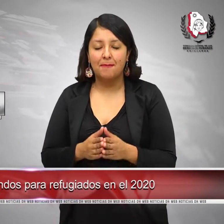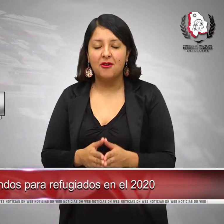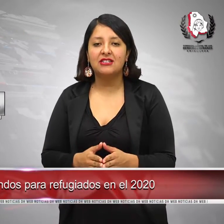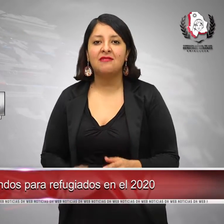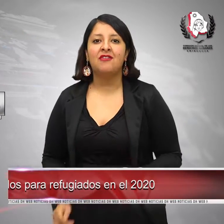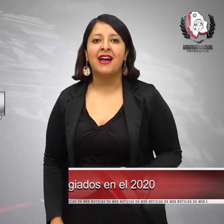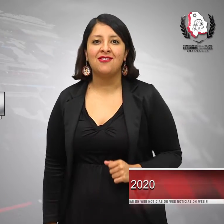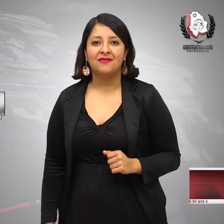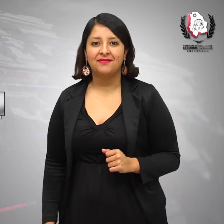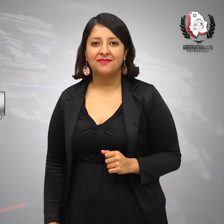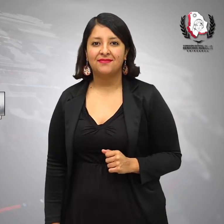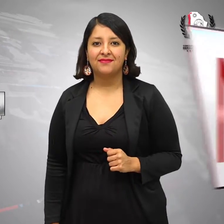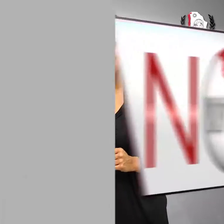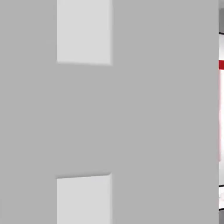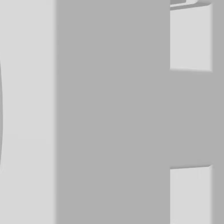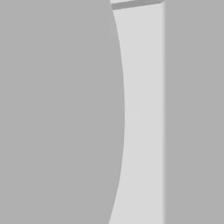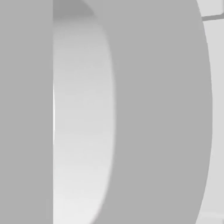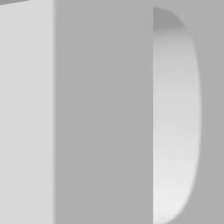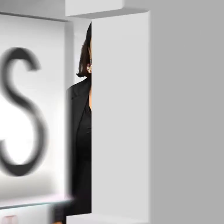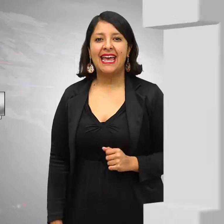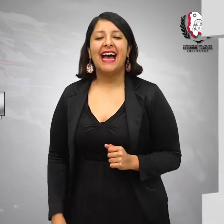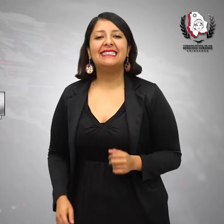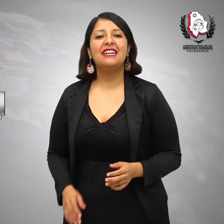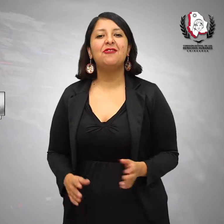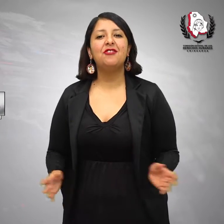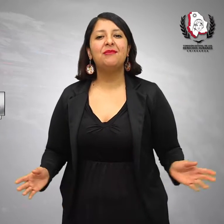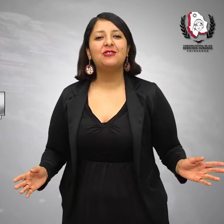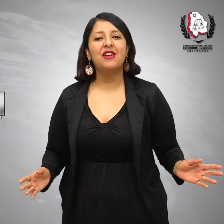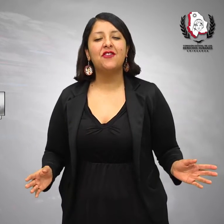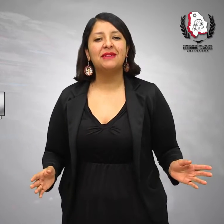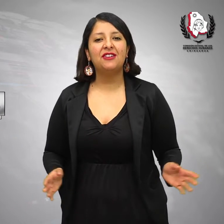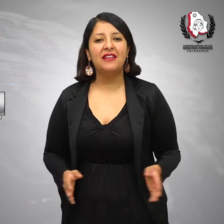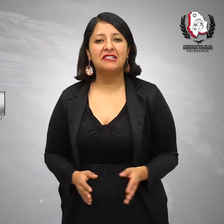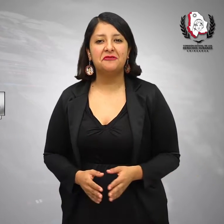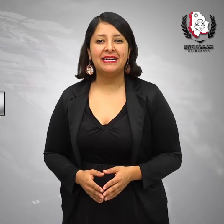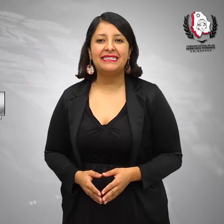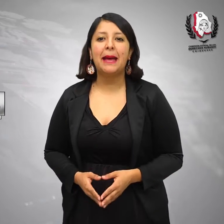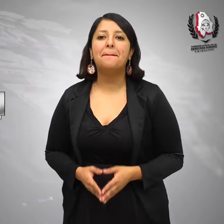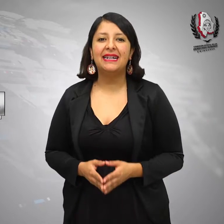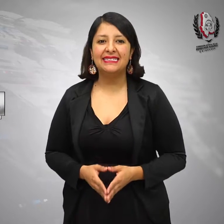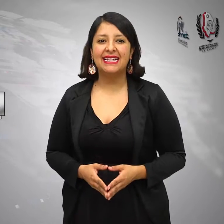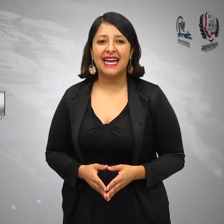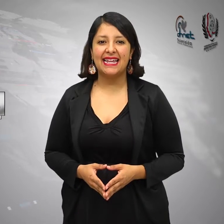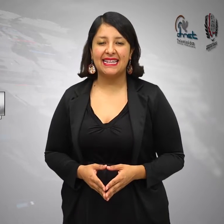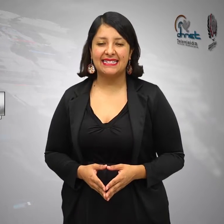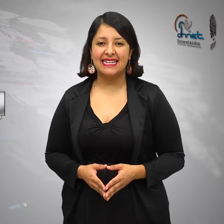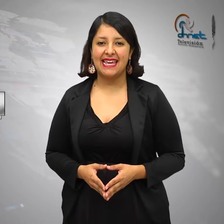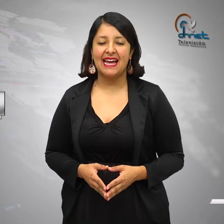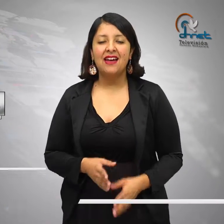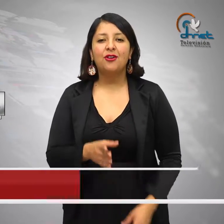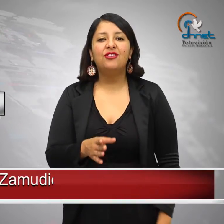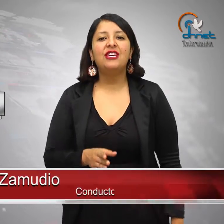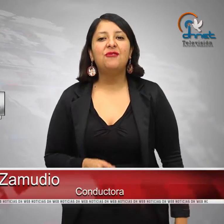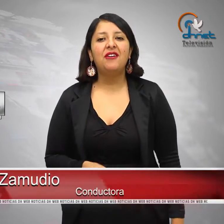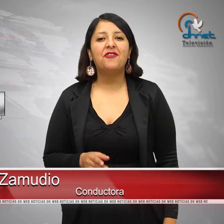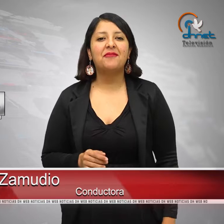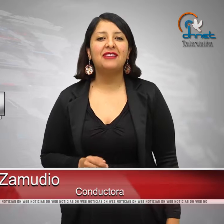más el próximo año. Así concluimos con la información derecho humanista más destacada de este día.